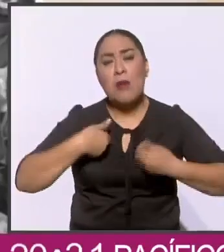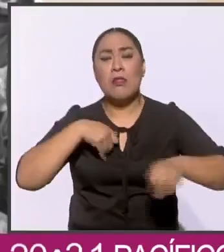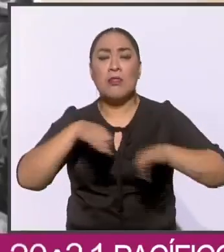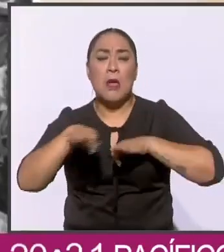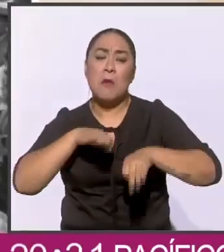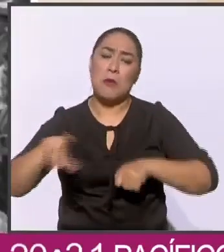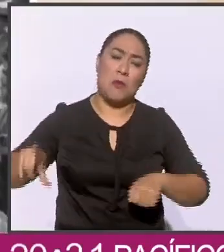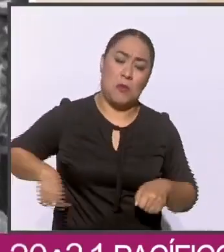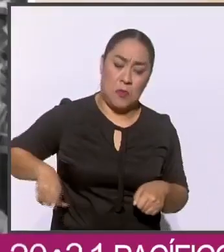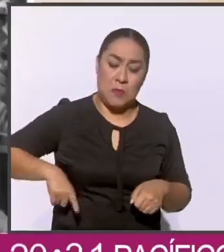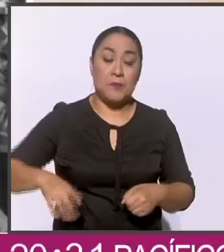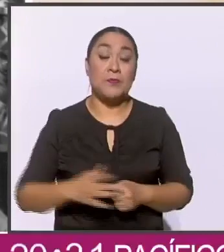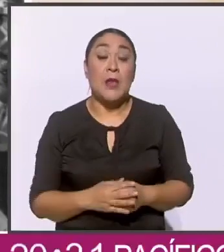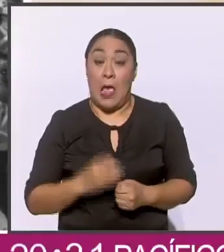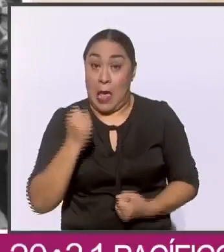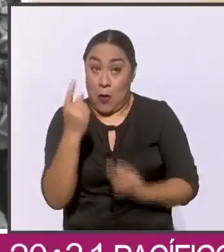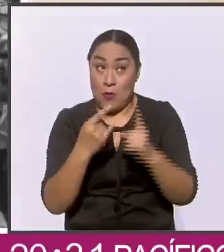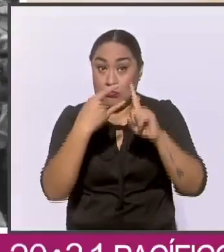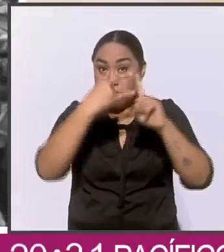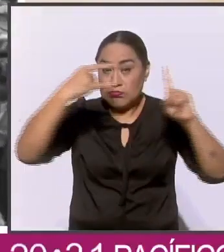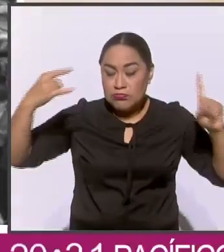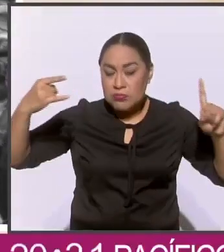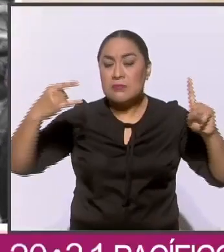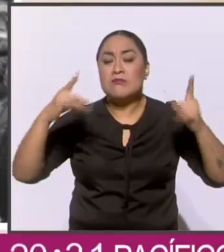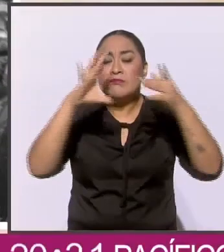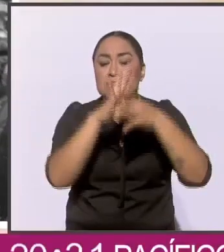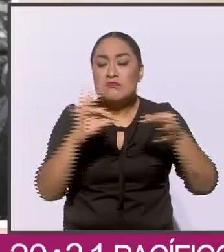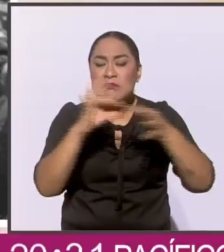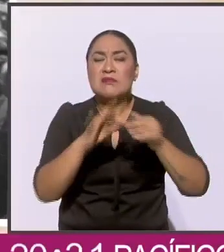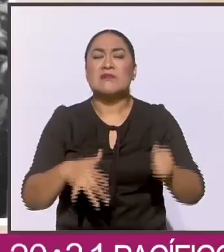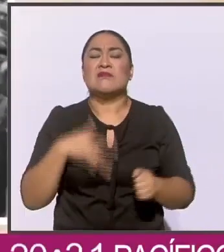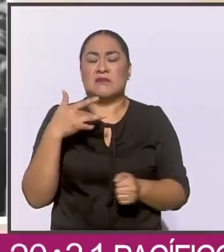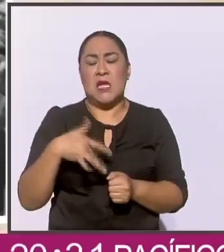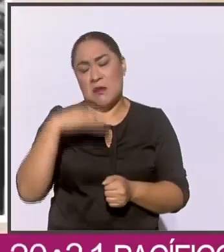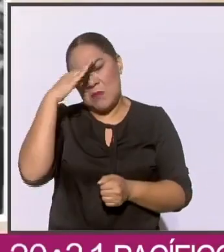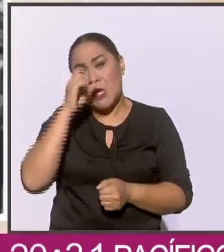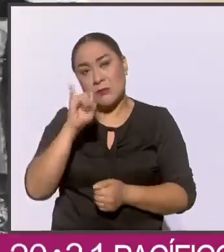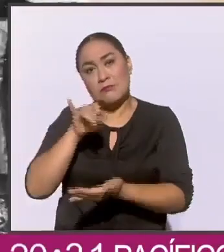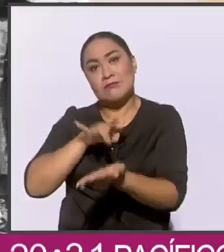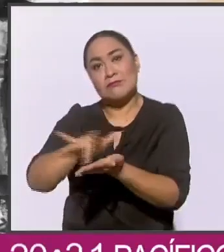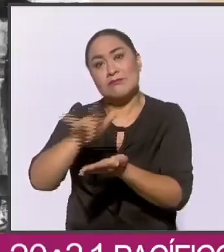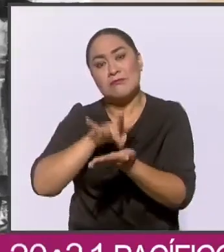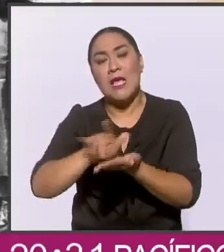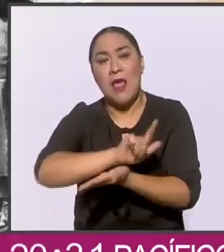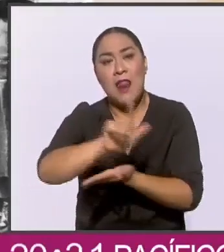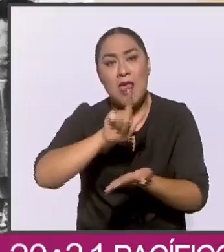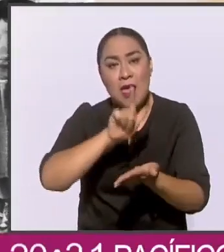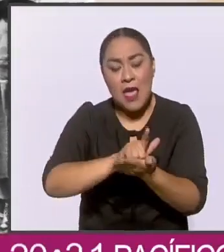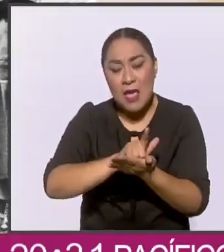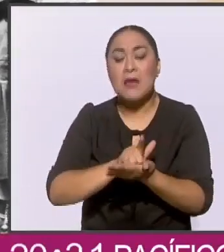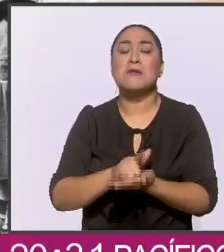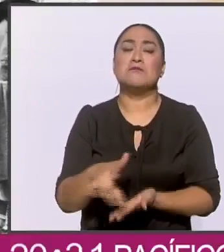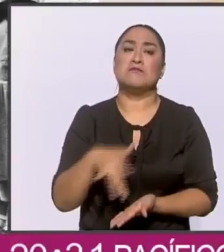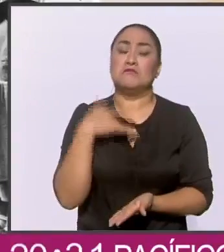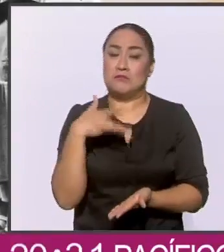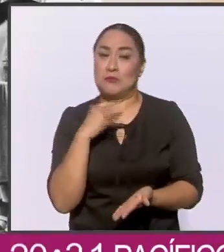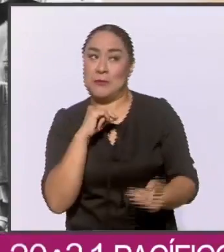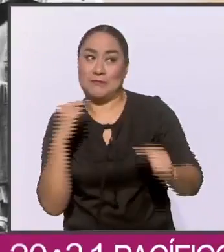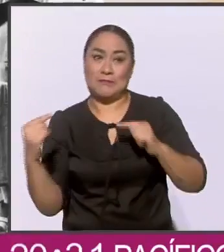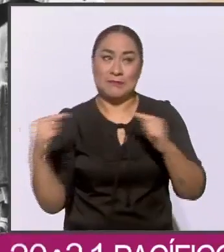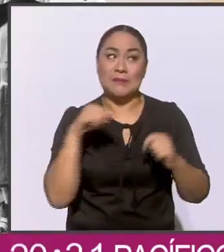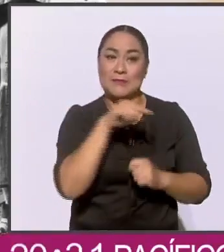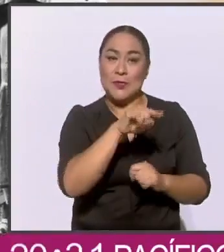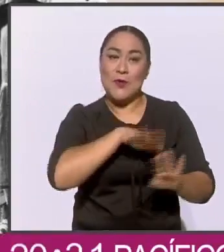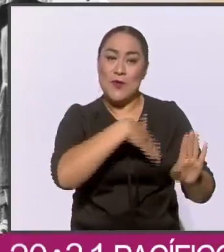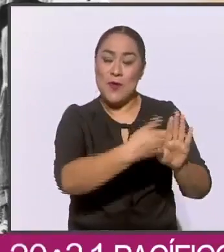públicos. Algunas mantas reflejaban el sentir de quienes apoyaban la reforma y el clima de confrontación con la